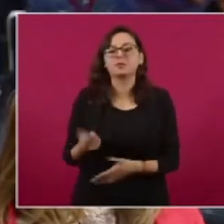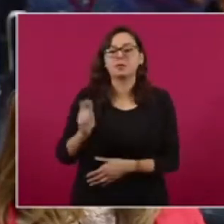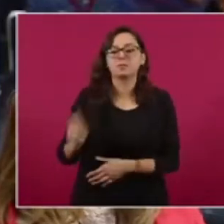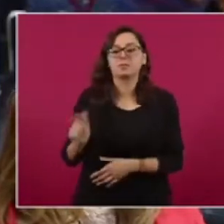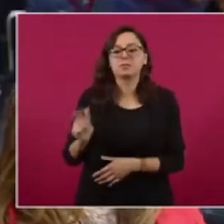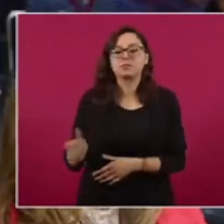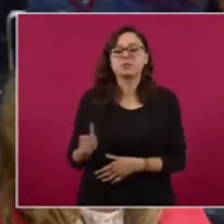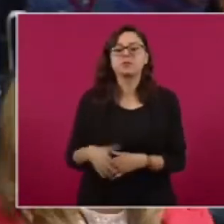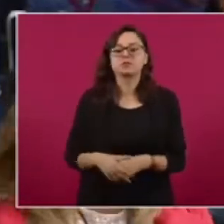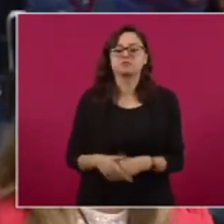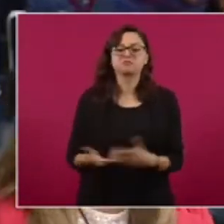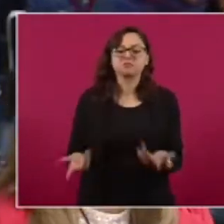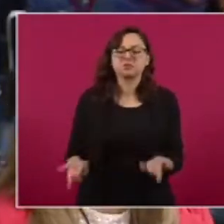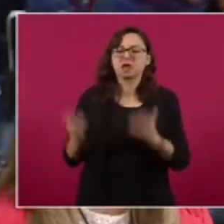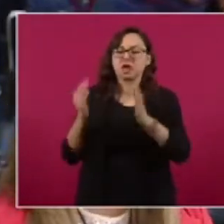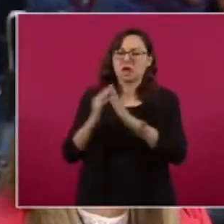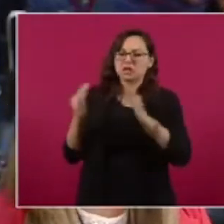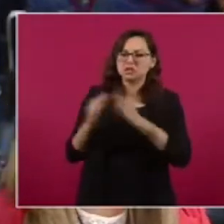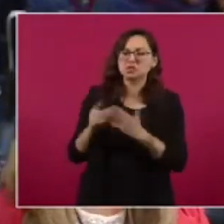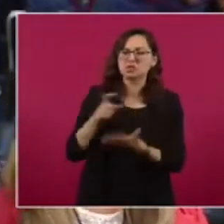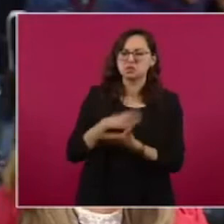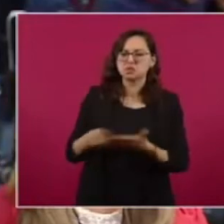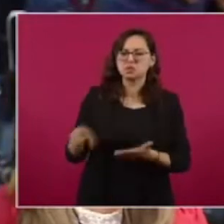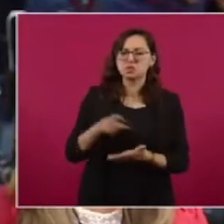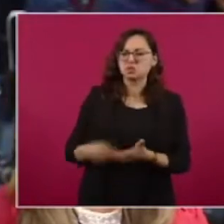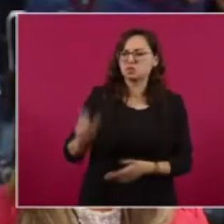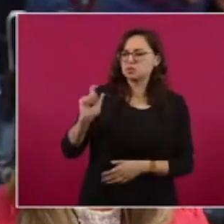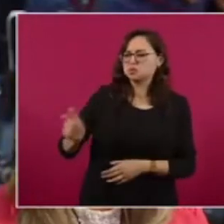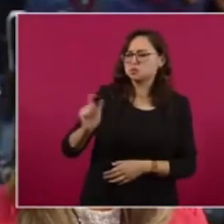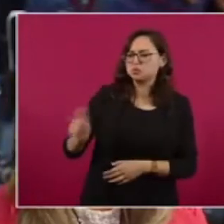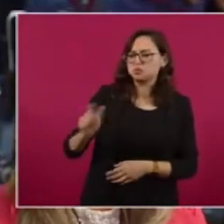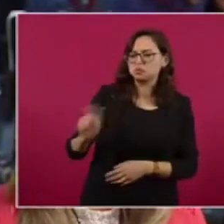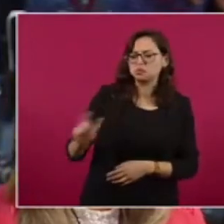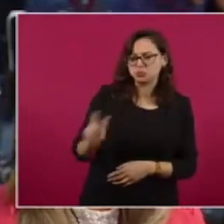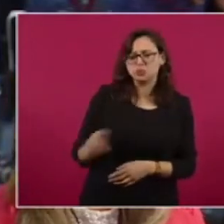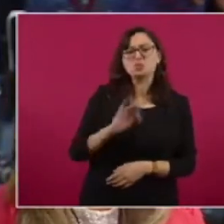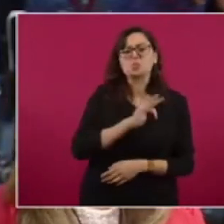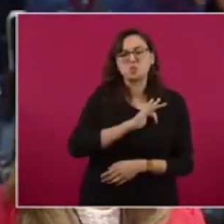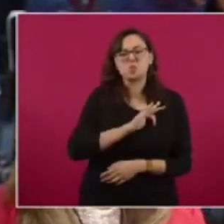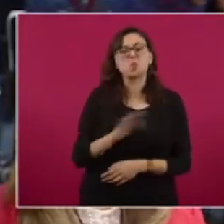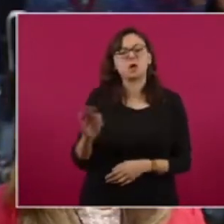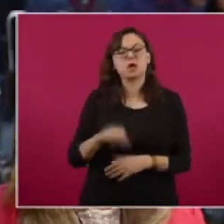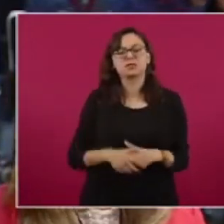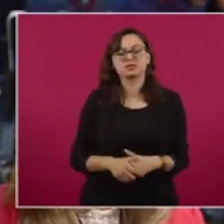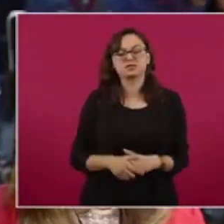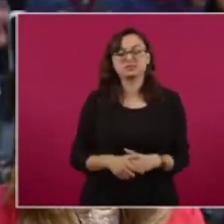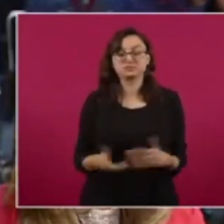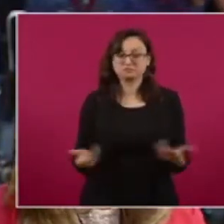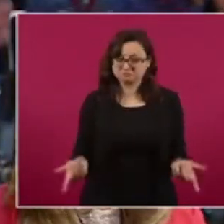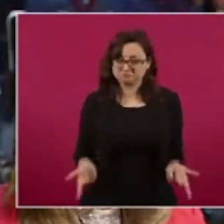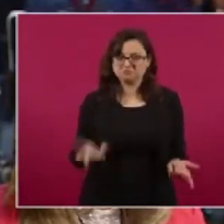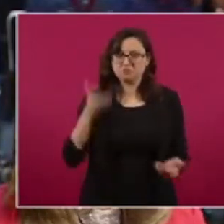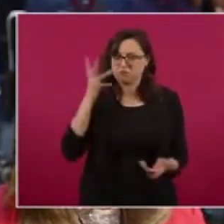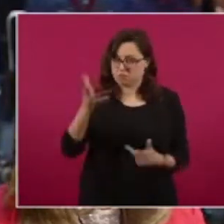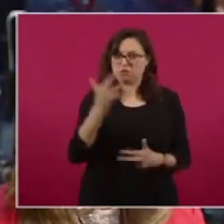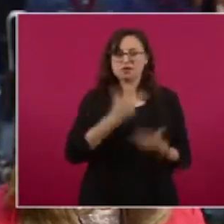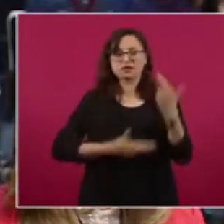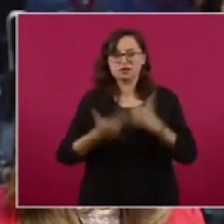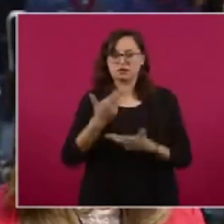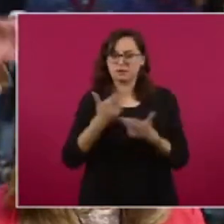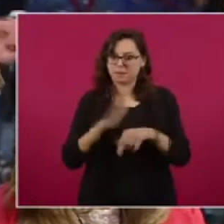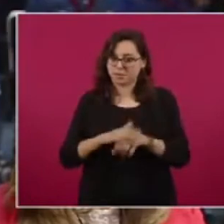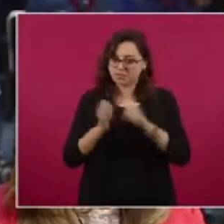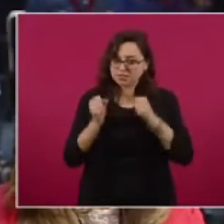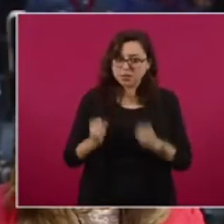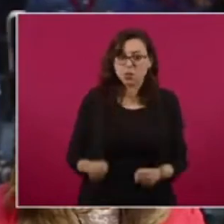pidieran $100 semanales, sin problema lo pueden pagar, como ellos lo dicen, su casa. ¿Se podría hacer un programa en conjunto